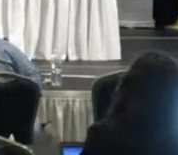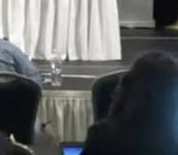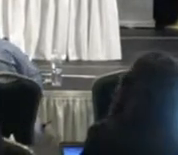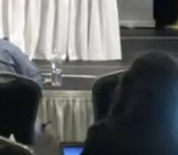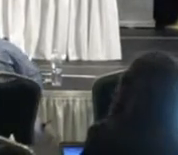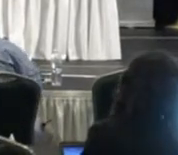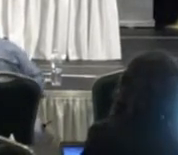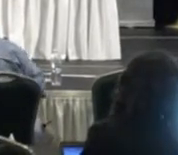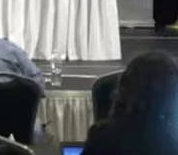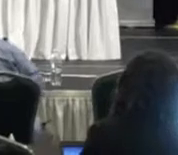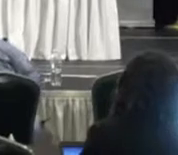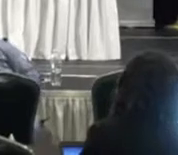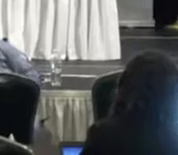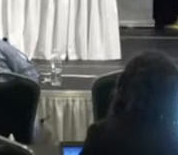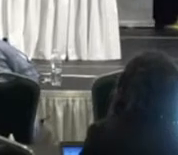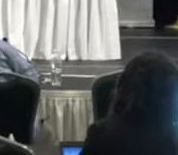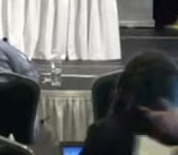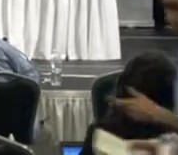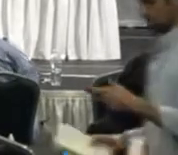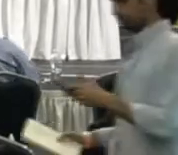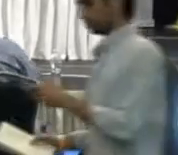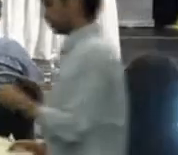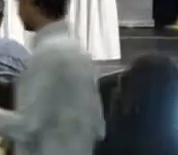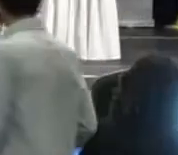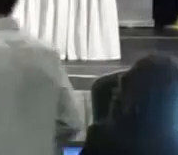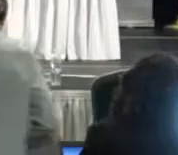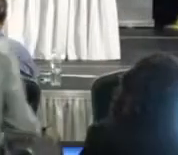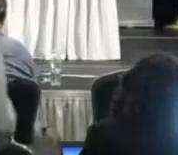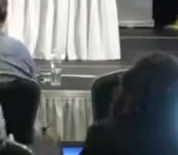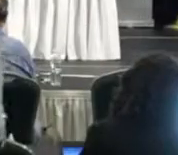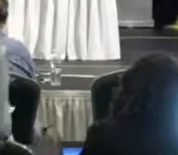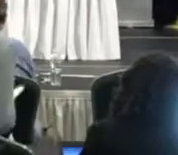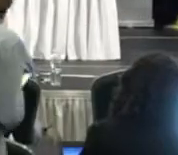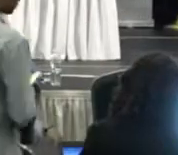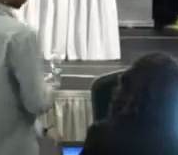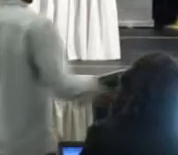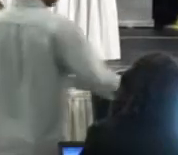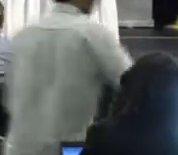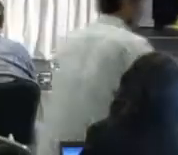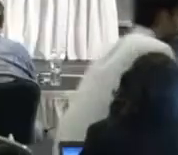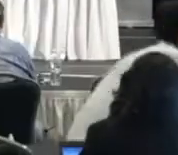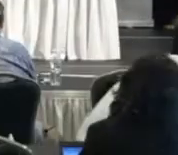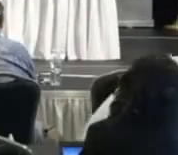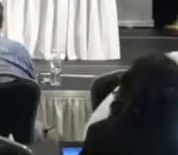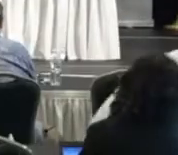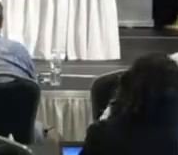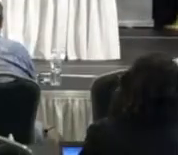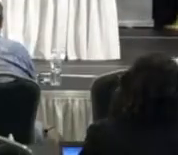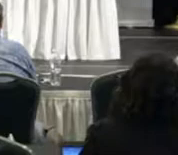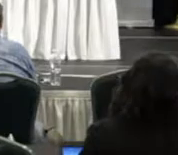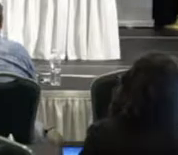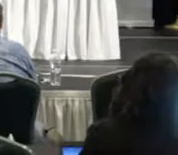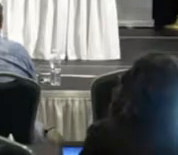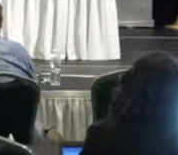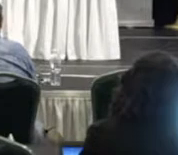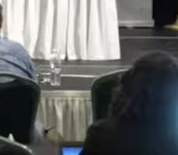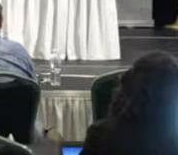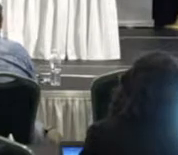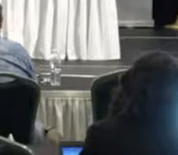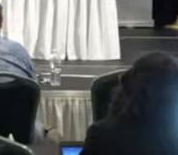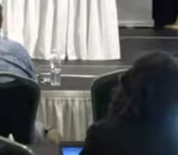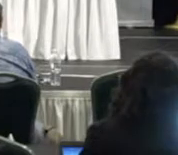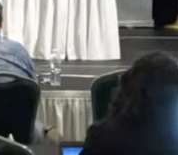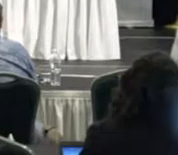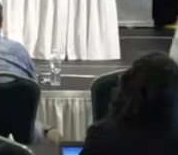francamente me pareció una reunión muy buena. Es un esfuerzo de tratar de, ¿verdad?, de entender de